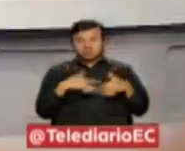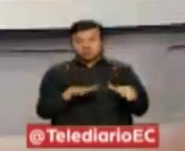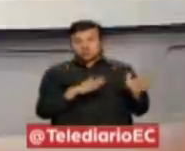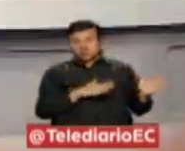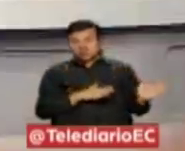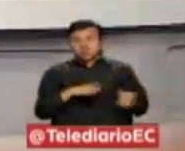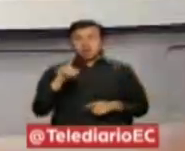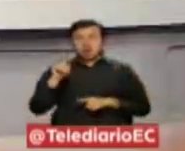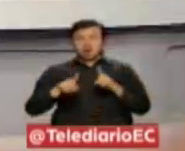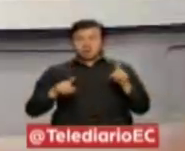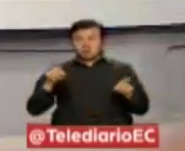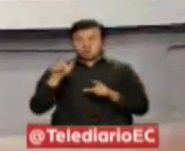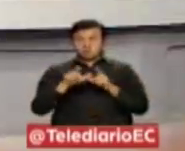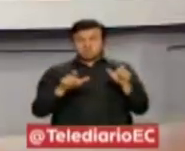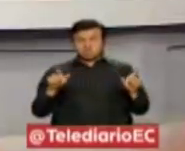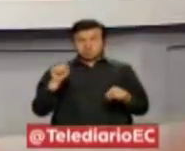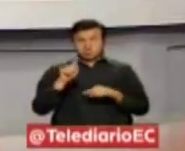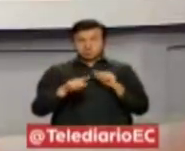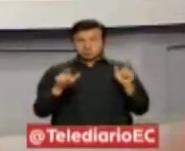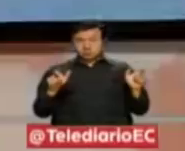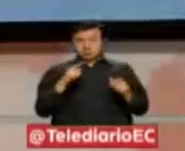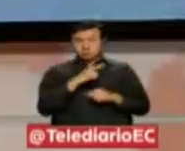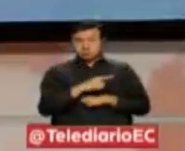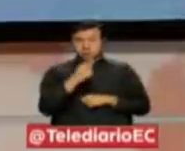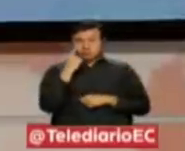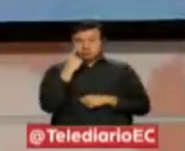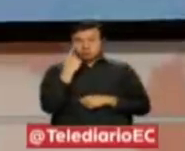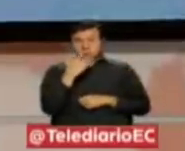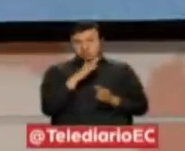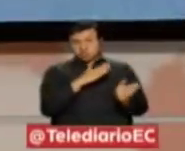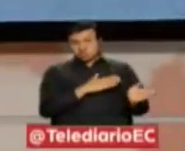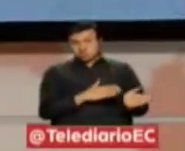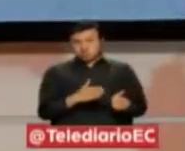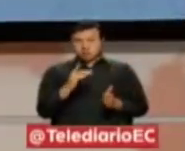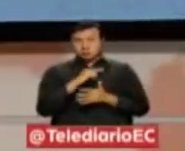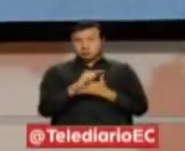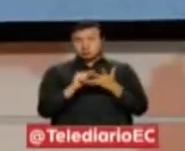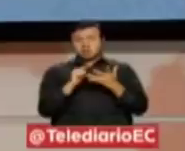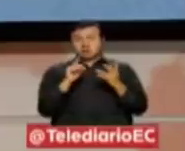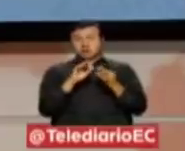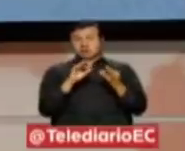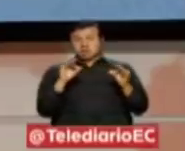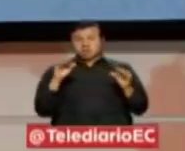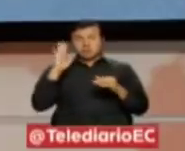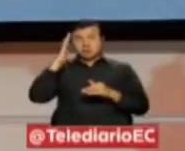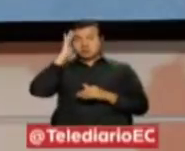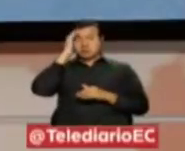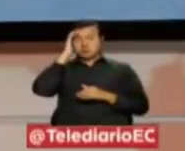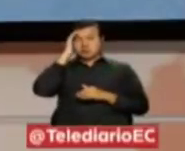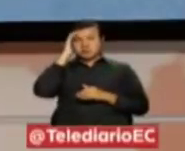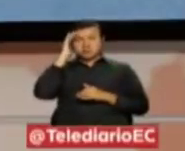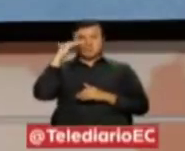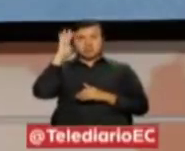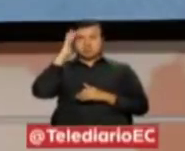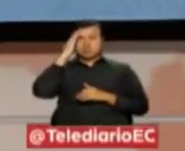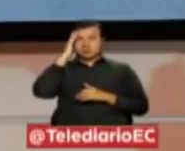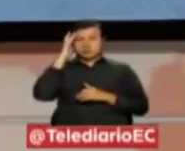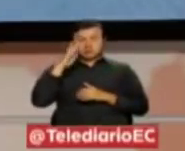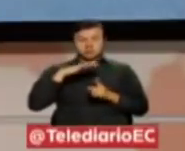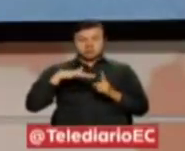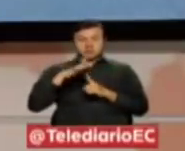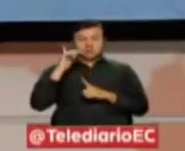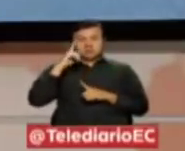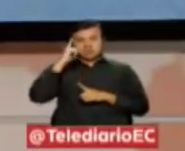que algunos de estos personajes pudieran provocar cierto tipo de sensibilidades y de preocupaciones alrededor del espacio